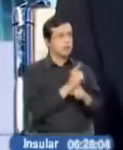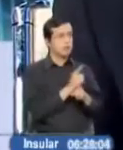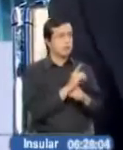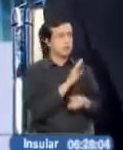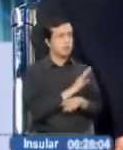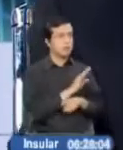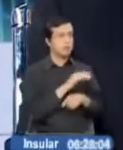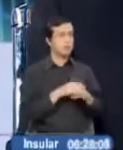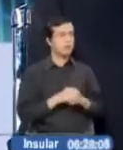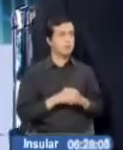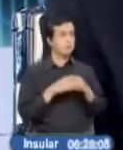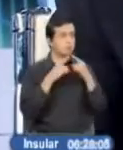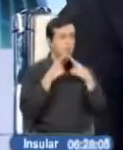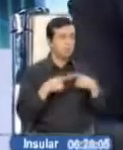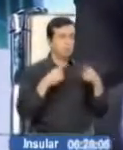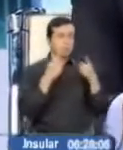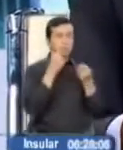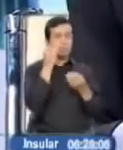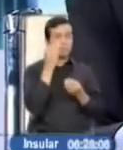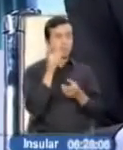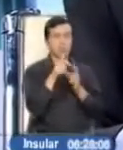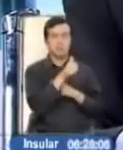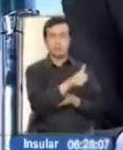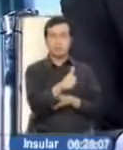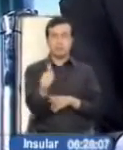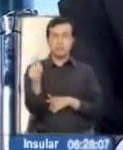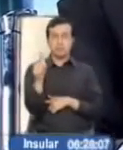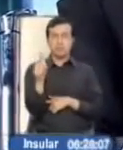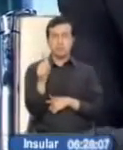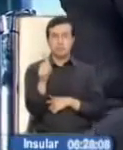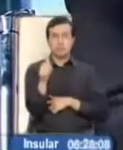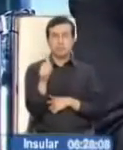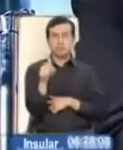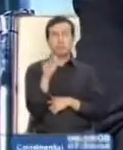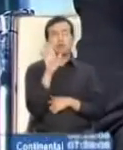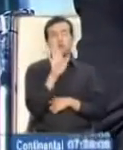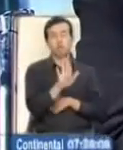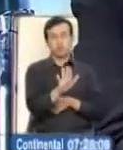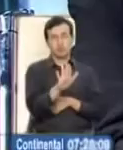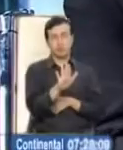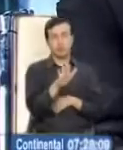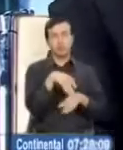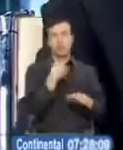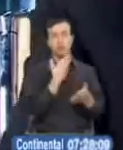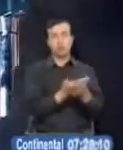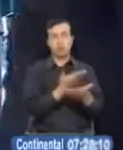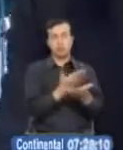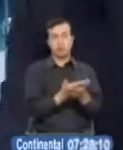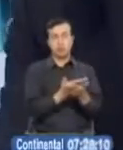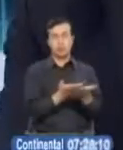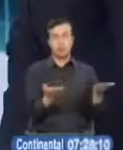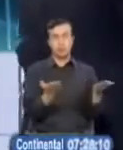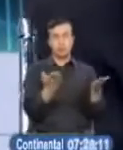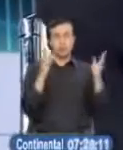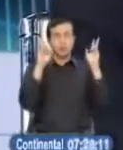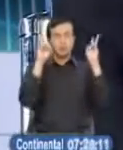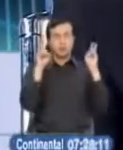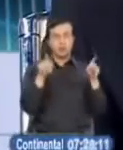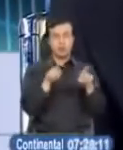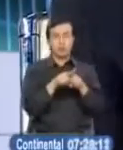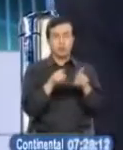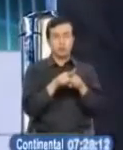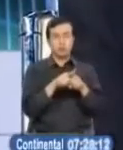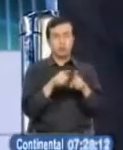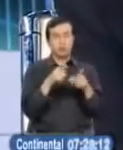nosotros y aclarar y compartir con la ciudadanía sus argumentos que supuestamente también